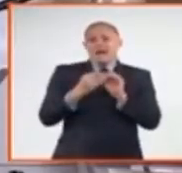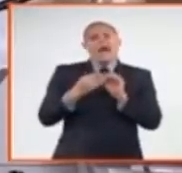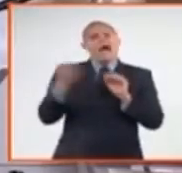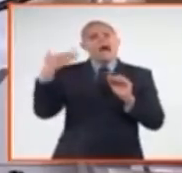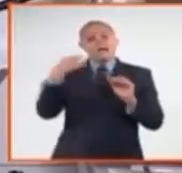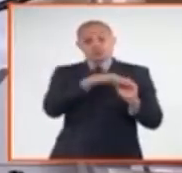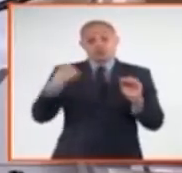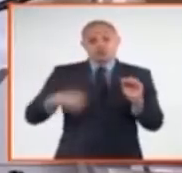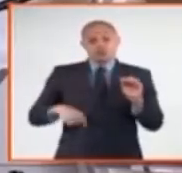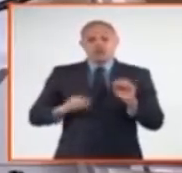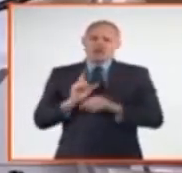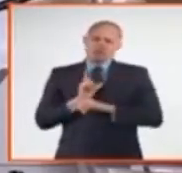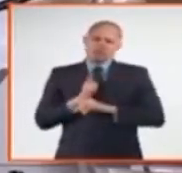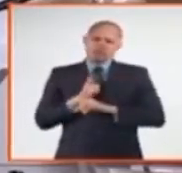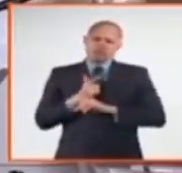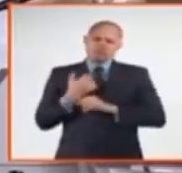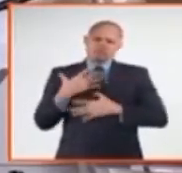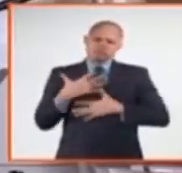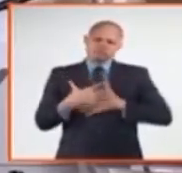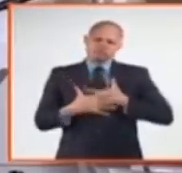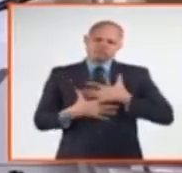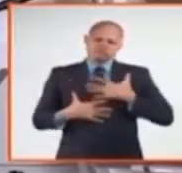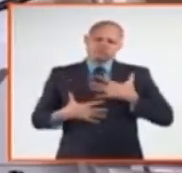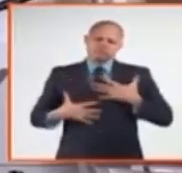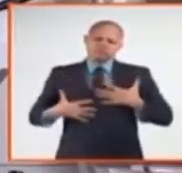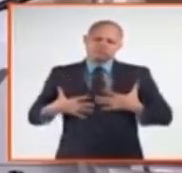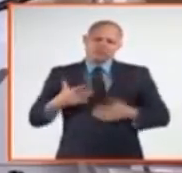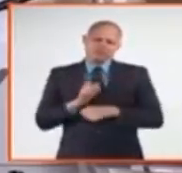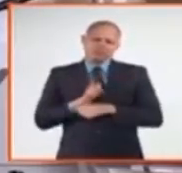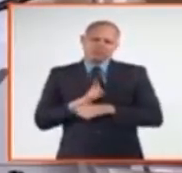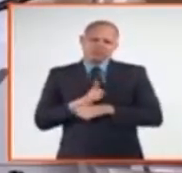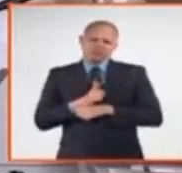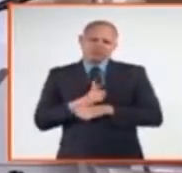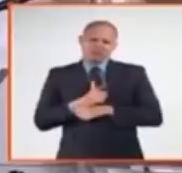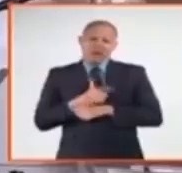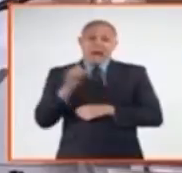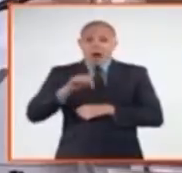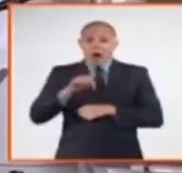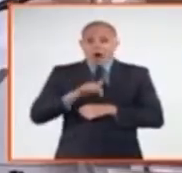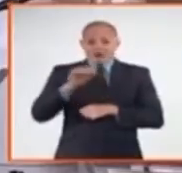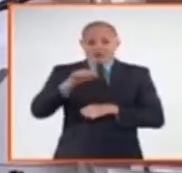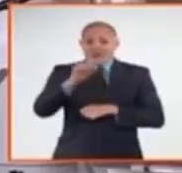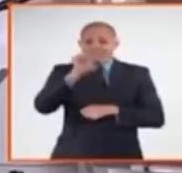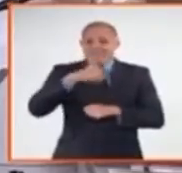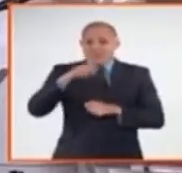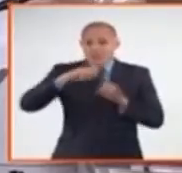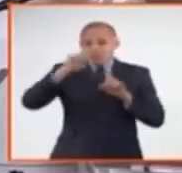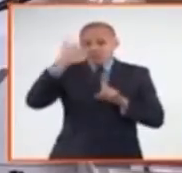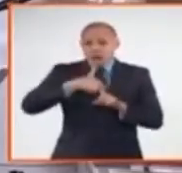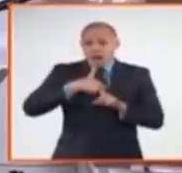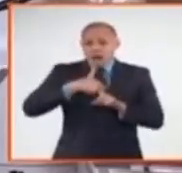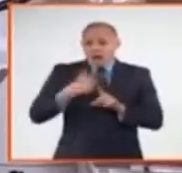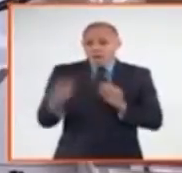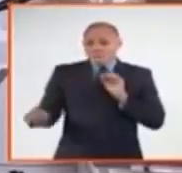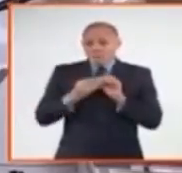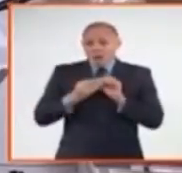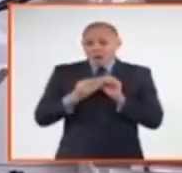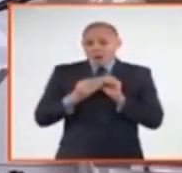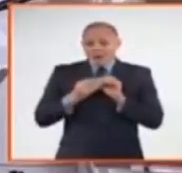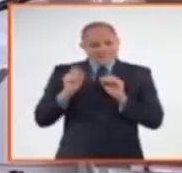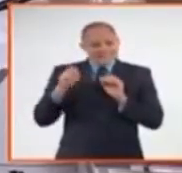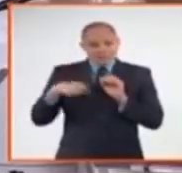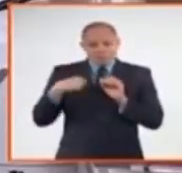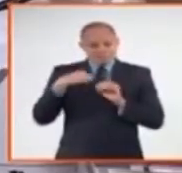1200 veces de la cavidad de otra de otras variantes de virus y esto trae como consecuencia bueno además de la transmisión también